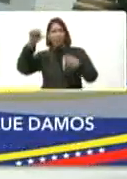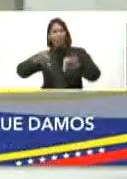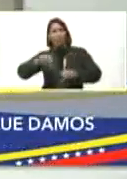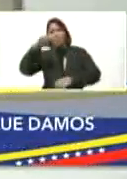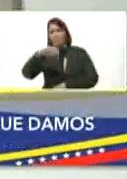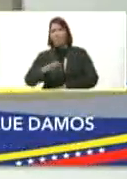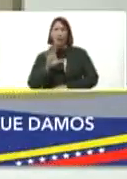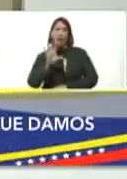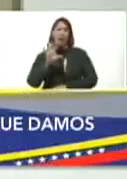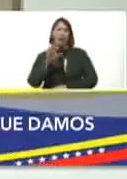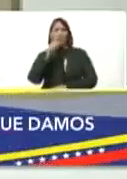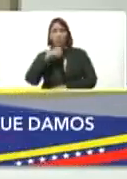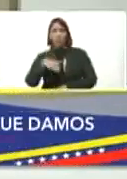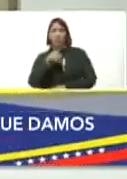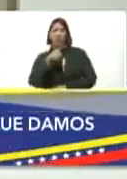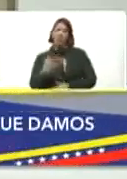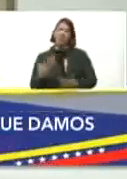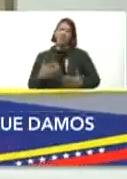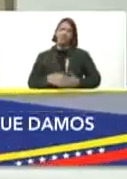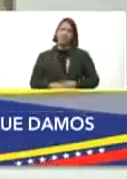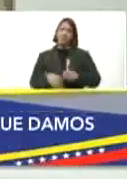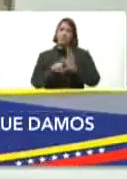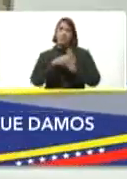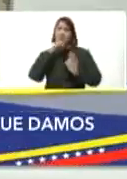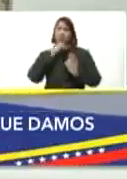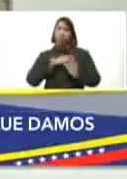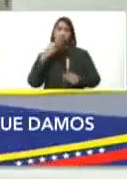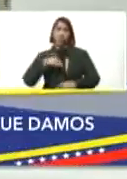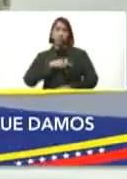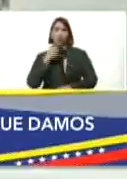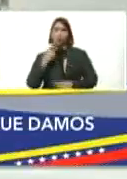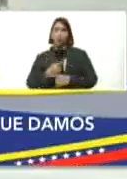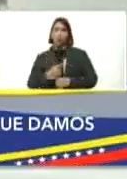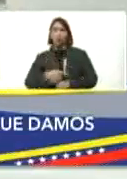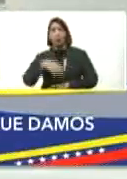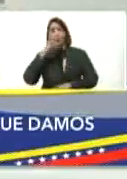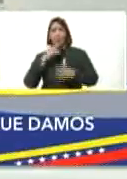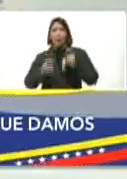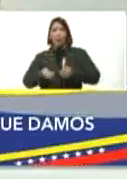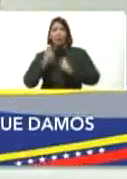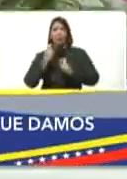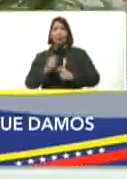pueblo. Eso es una ley de la historia que debemos aprender.